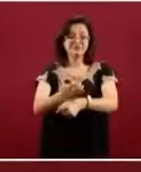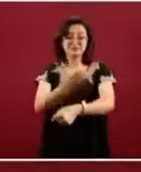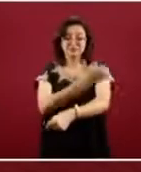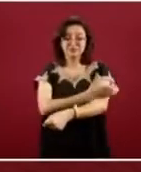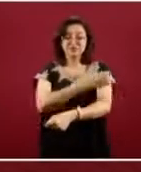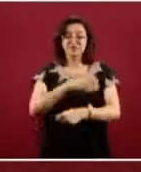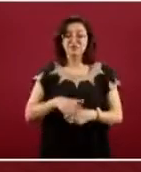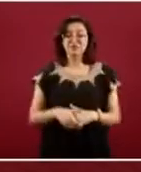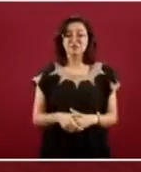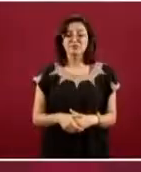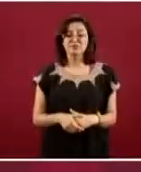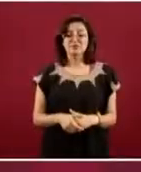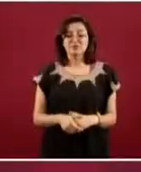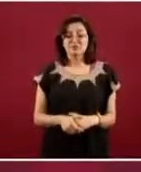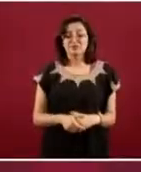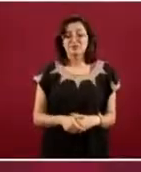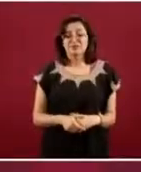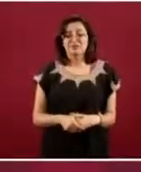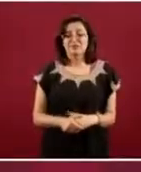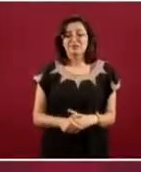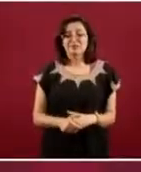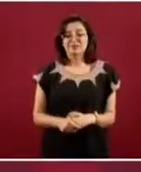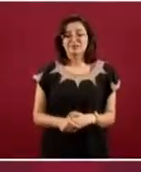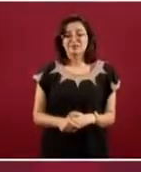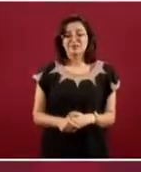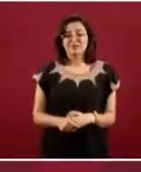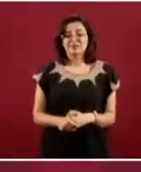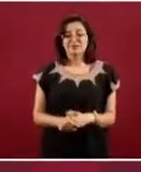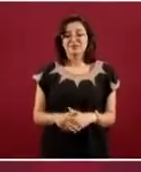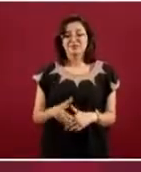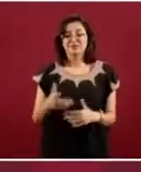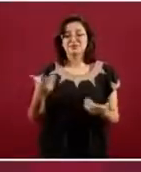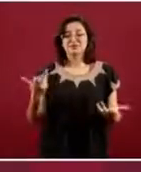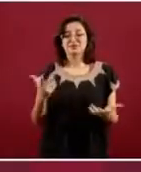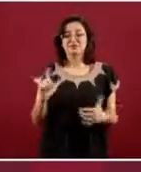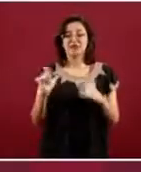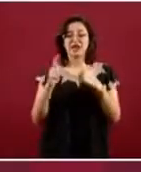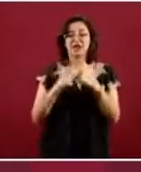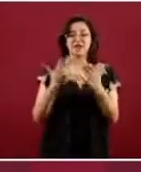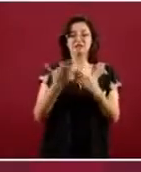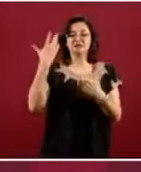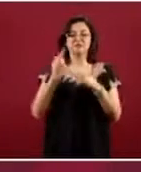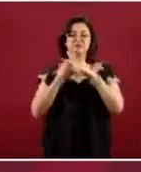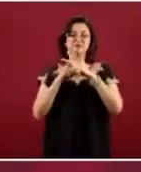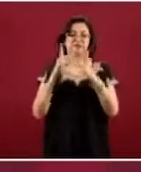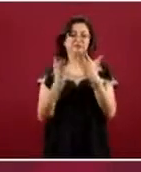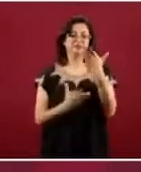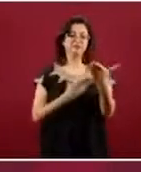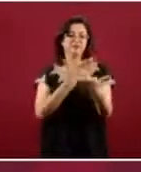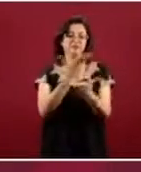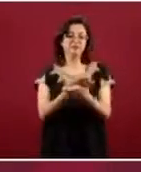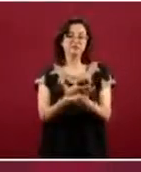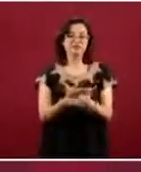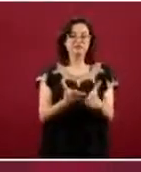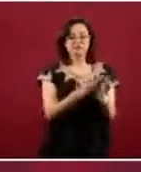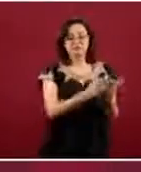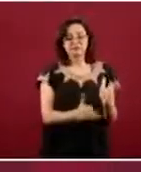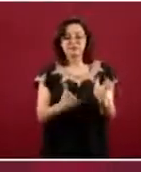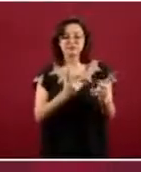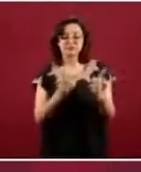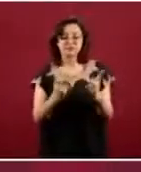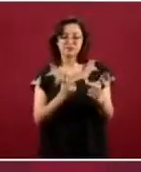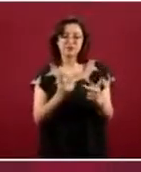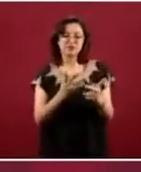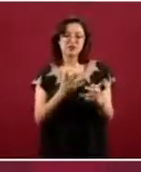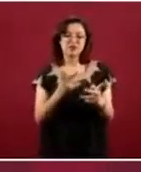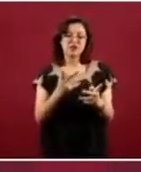mencionado. Aquí retomo sobre algo que habíamos planteado al inicio de la fase de preparación, antes